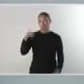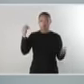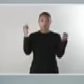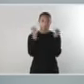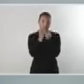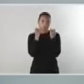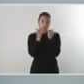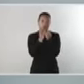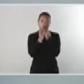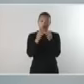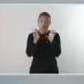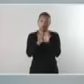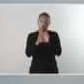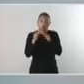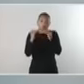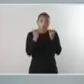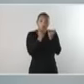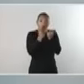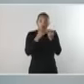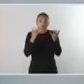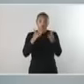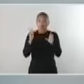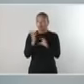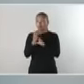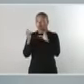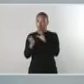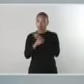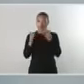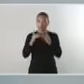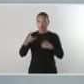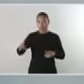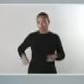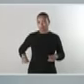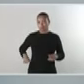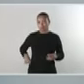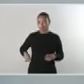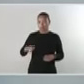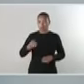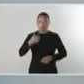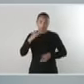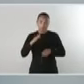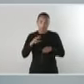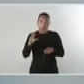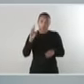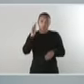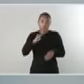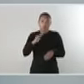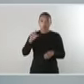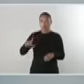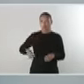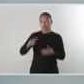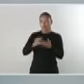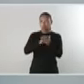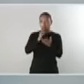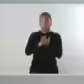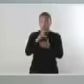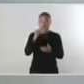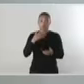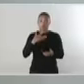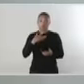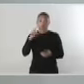mismos que de una manera u otra han ejercido el encargo gubernamental en Tamaulipas ninguno de los dos tienen autoridad